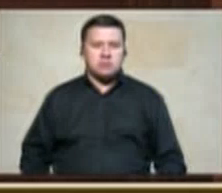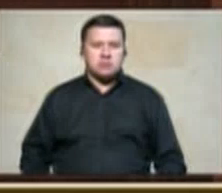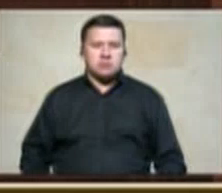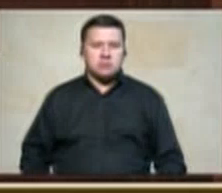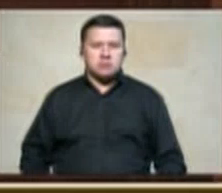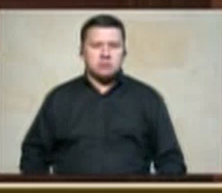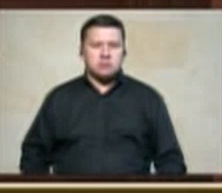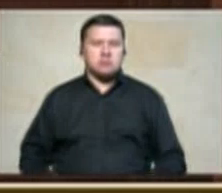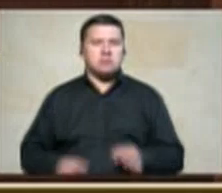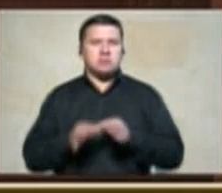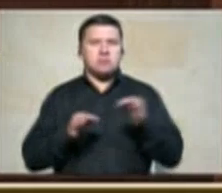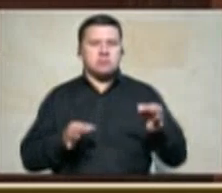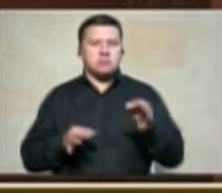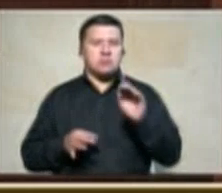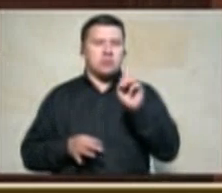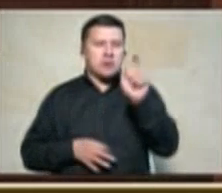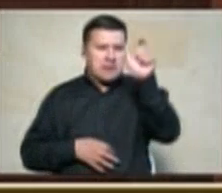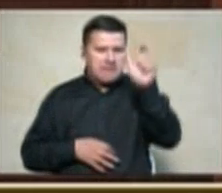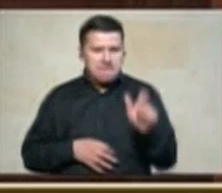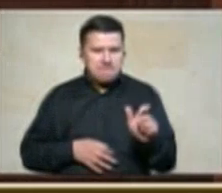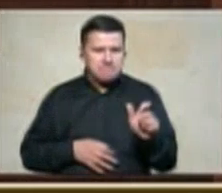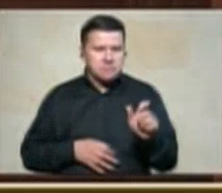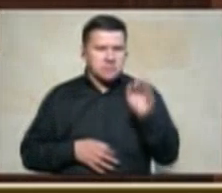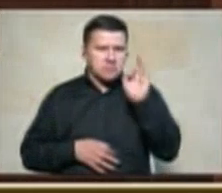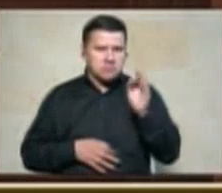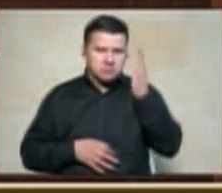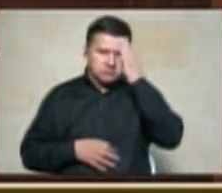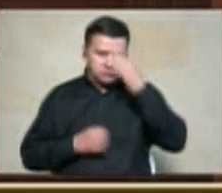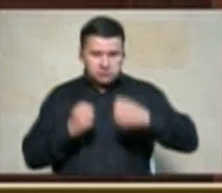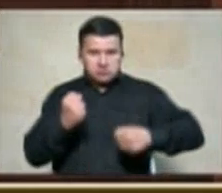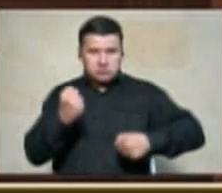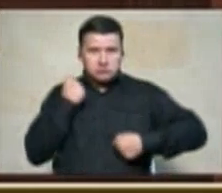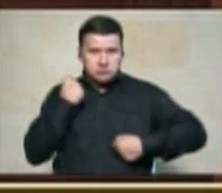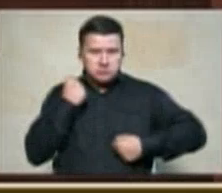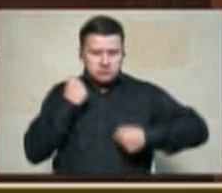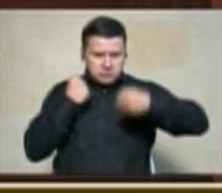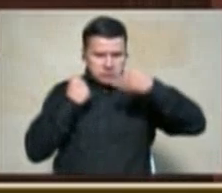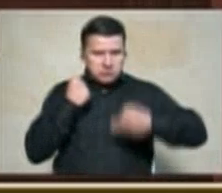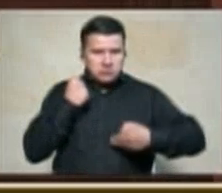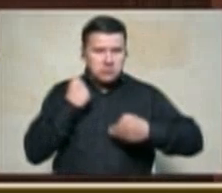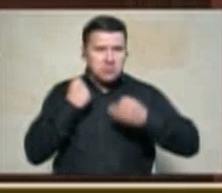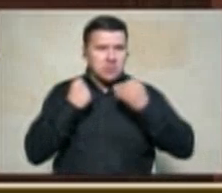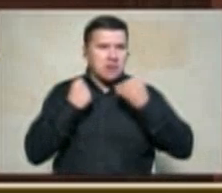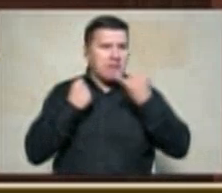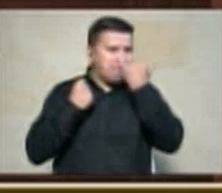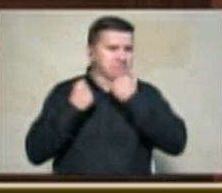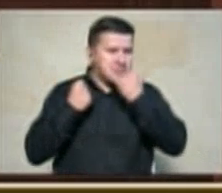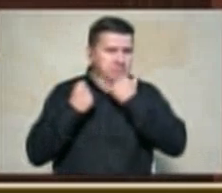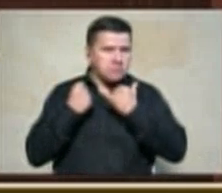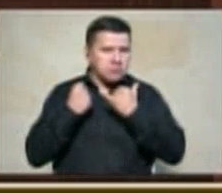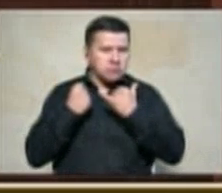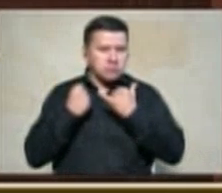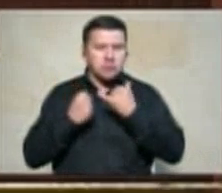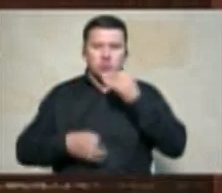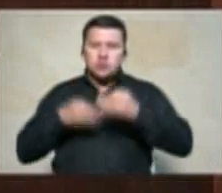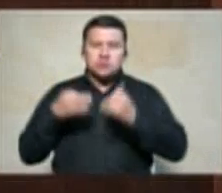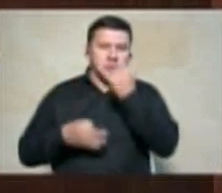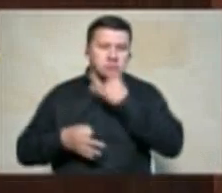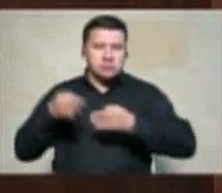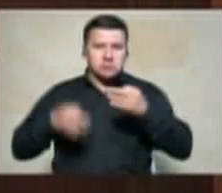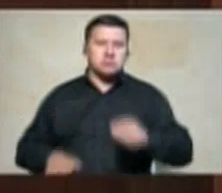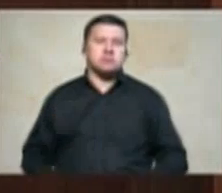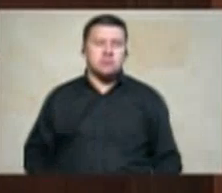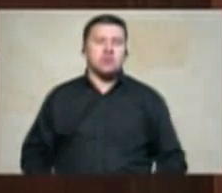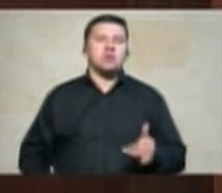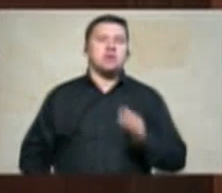en otrora, un actor por lo general armado y con seguridad ilegal impartía justicia,